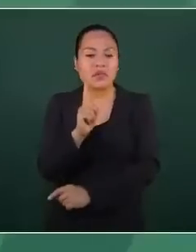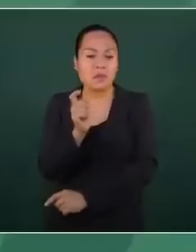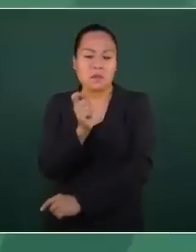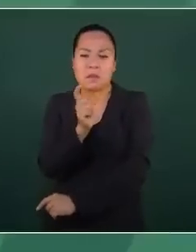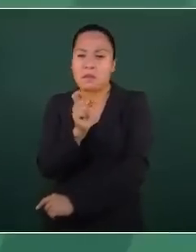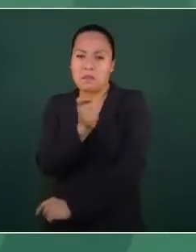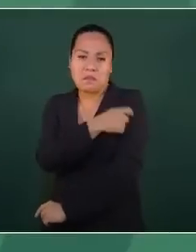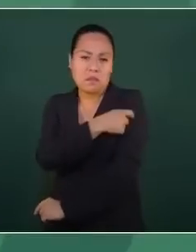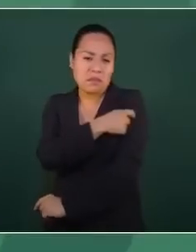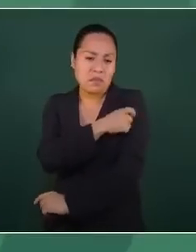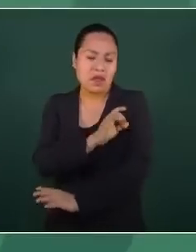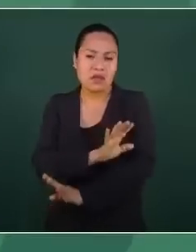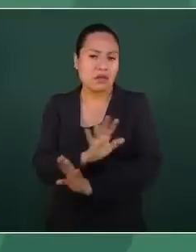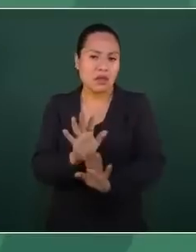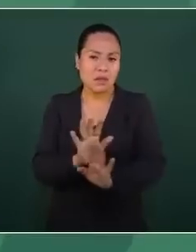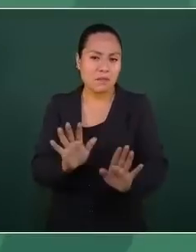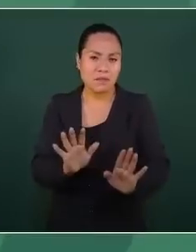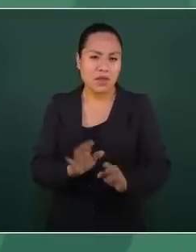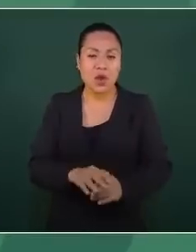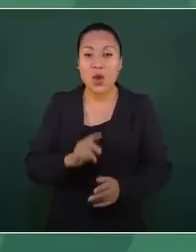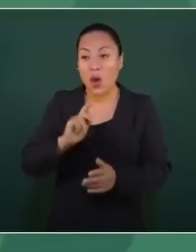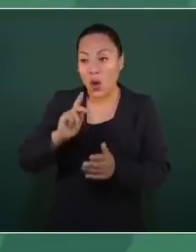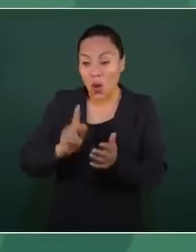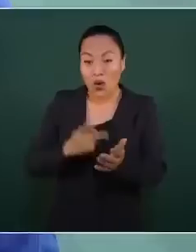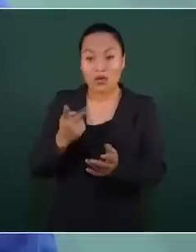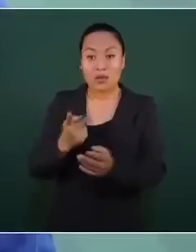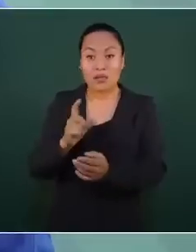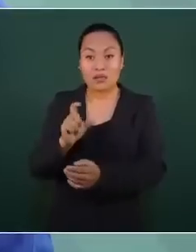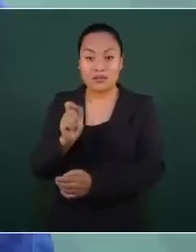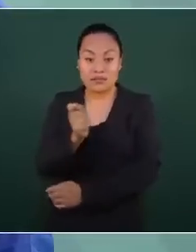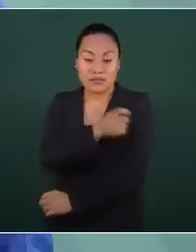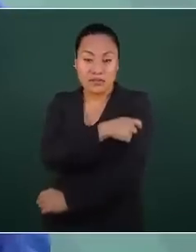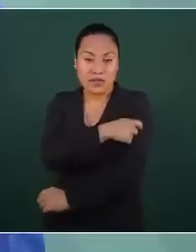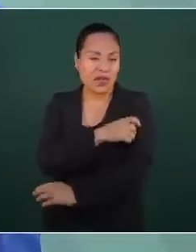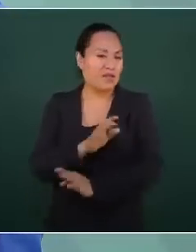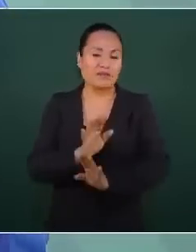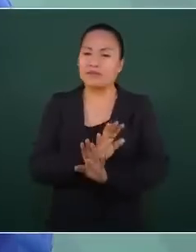falta otra.